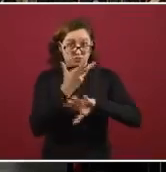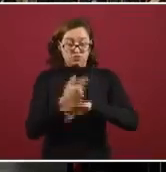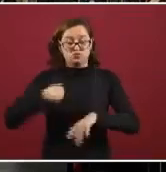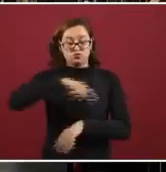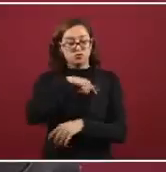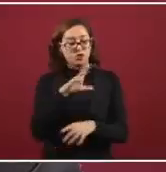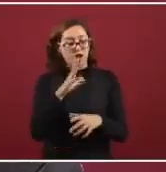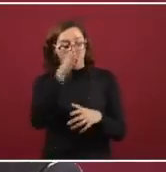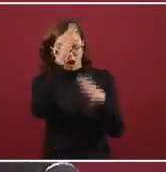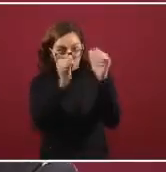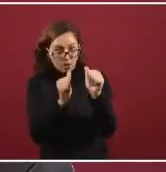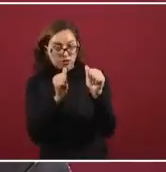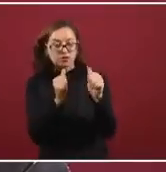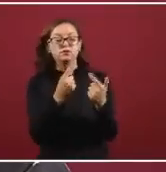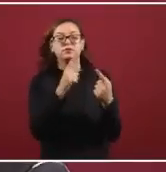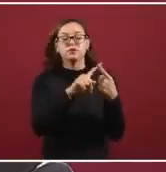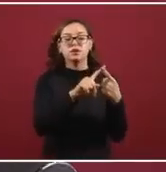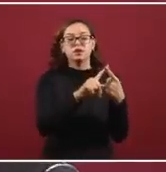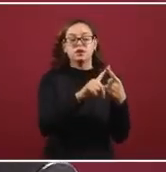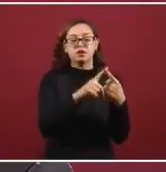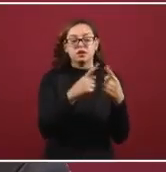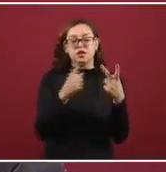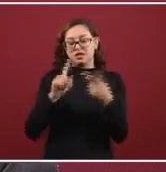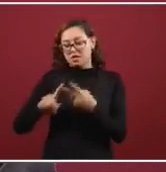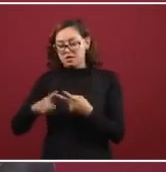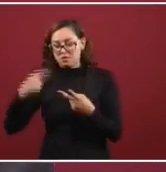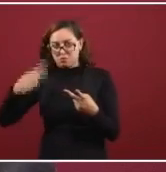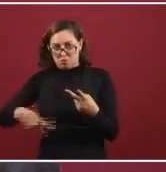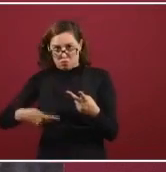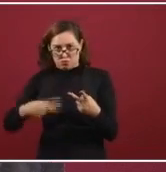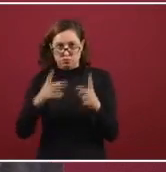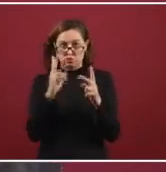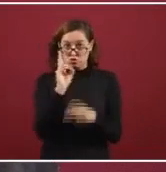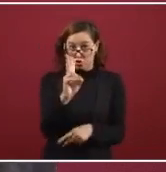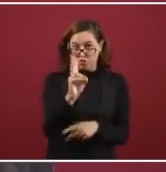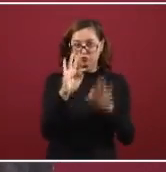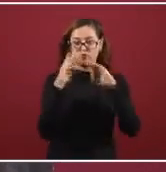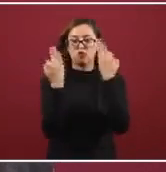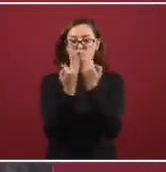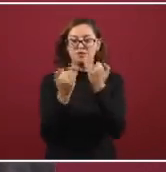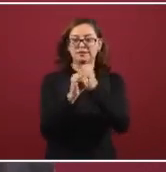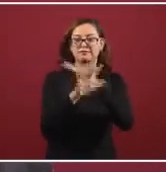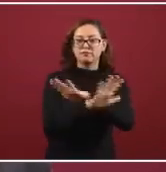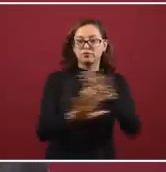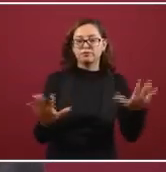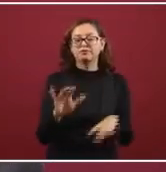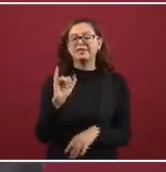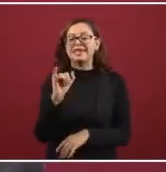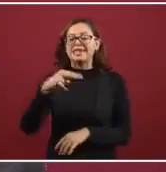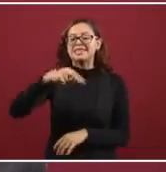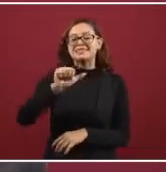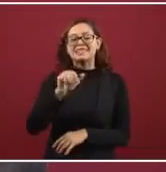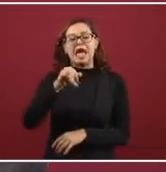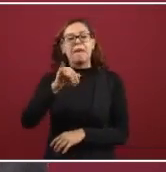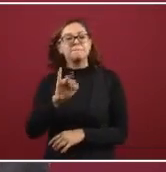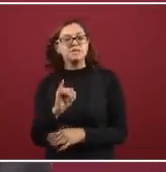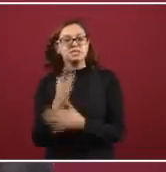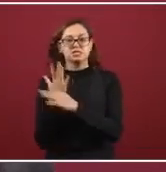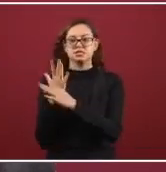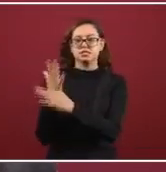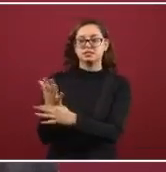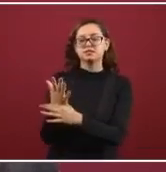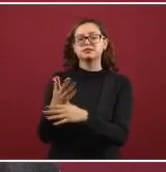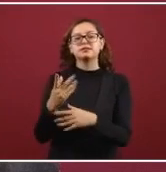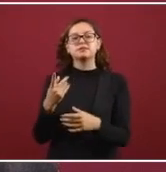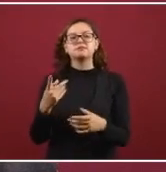Nosotros tenemos un reporte todos los días del INAMI. ¿Qué reporta el INAMI? ¿Qué situación tienes en